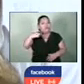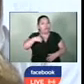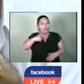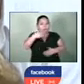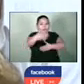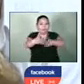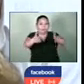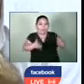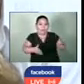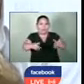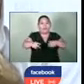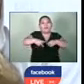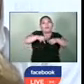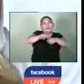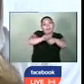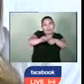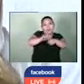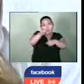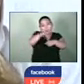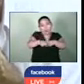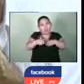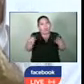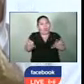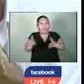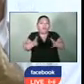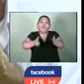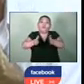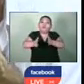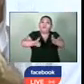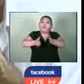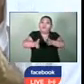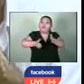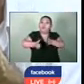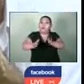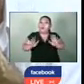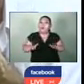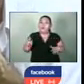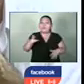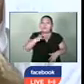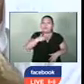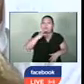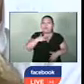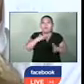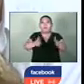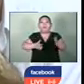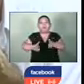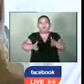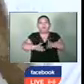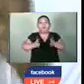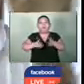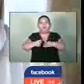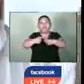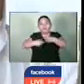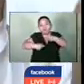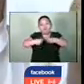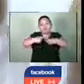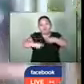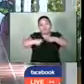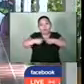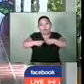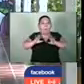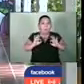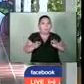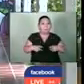de cerámica donde el turista hace arte terapia. El turista viene a descargar toda su energía negativa con el